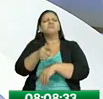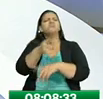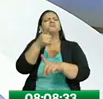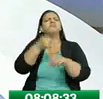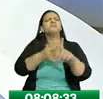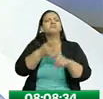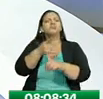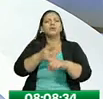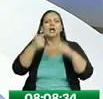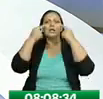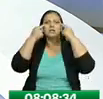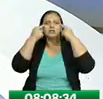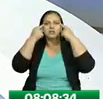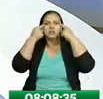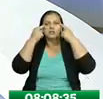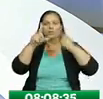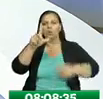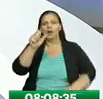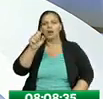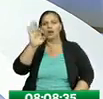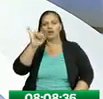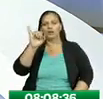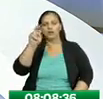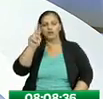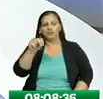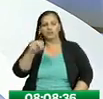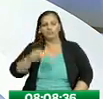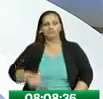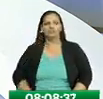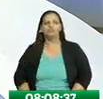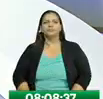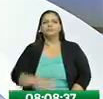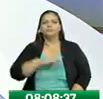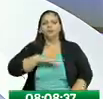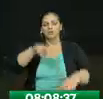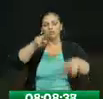investiga las causas de este asesinato.